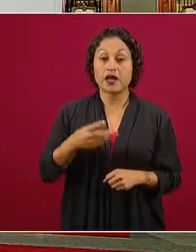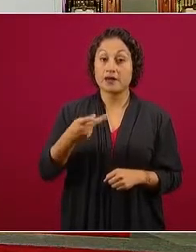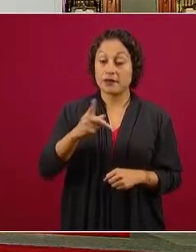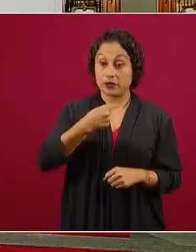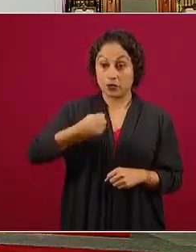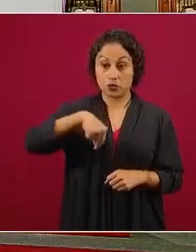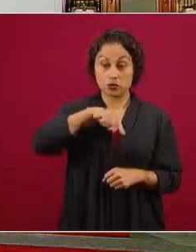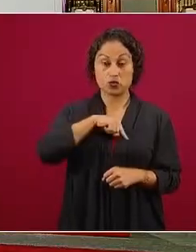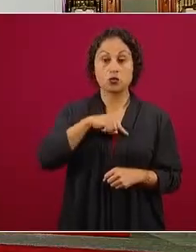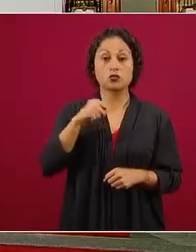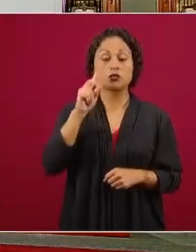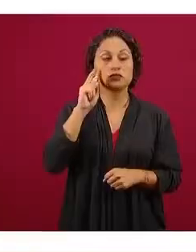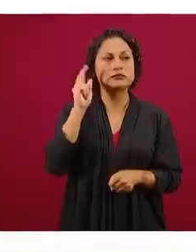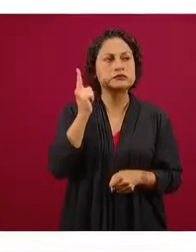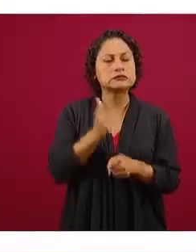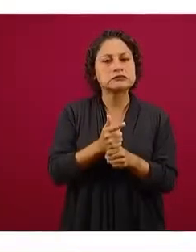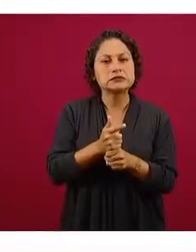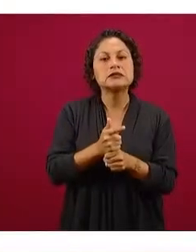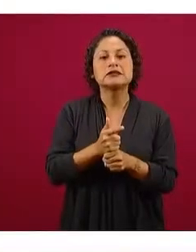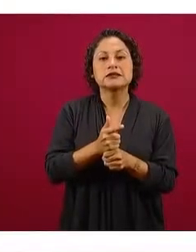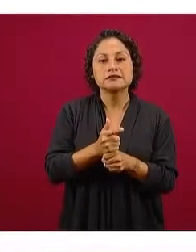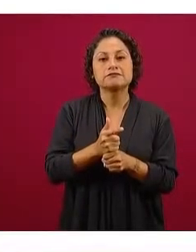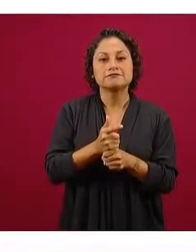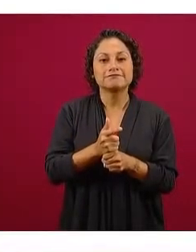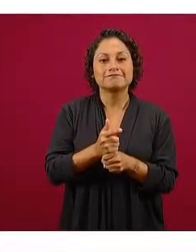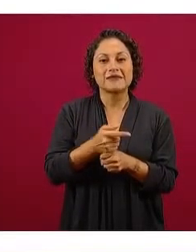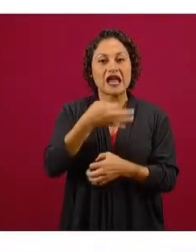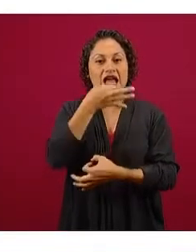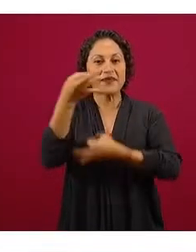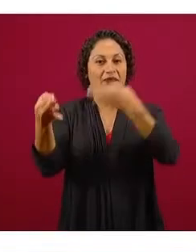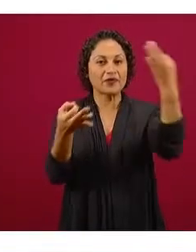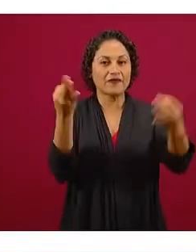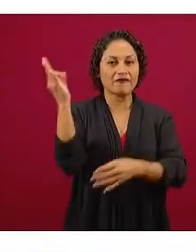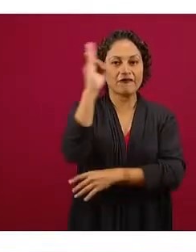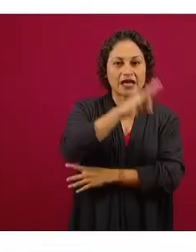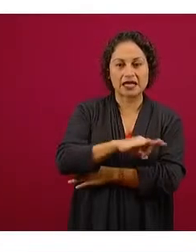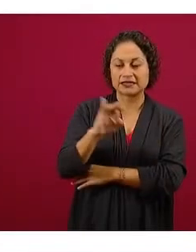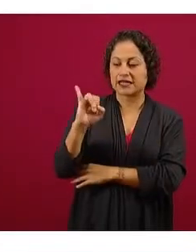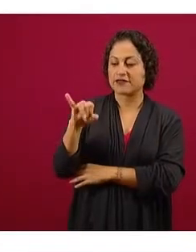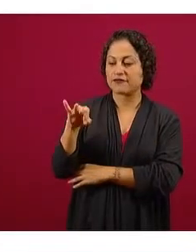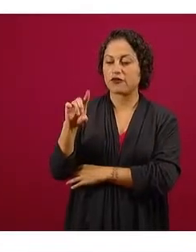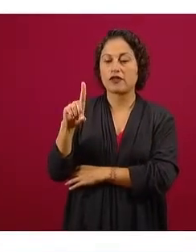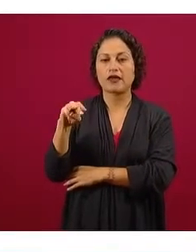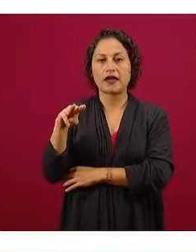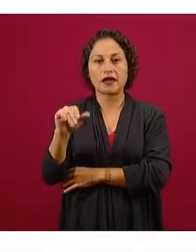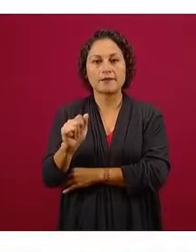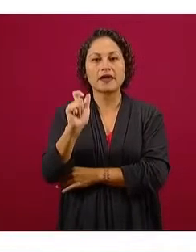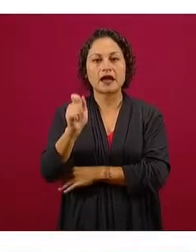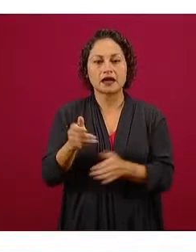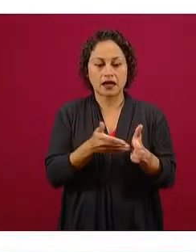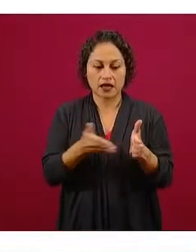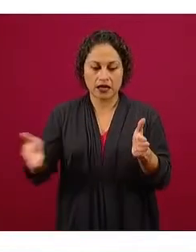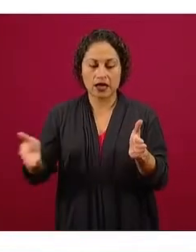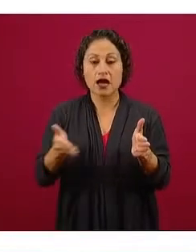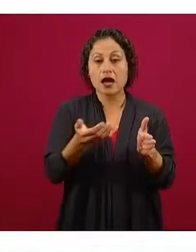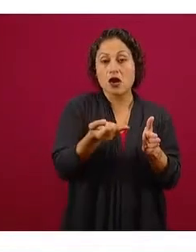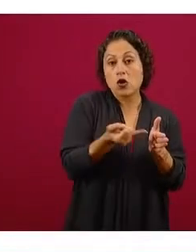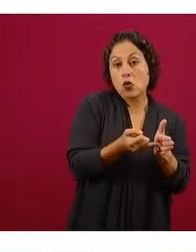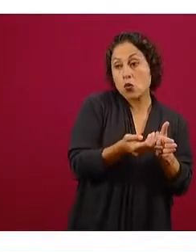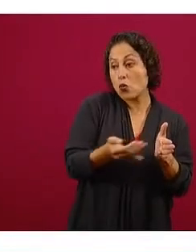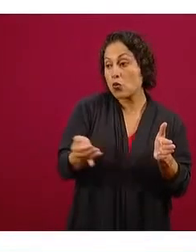es que el fenómeno de infodemia entre junio y julio